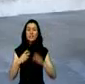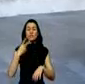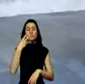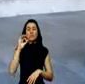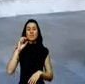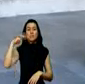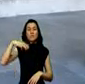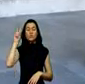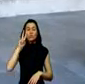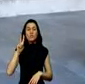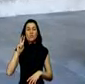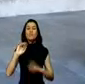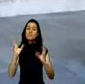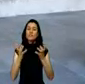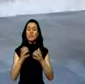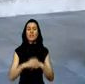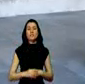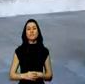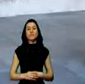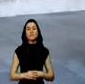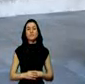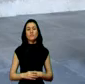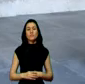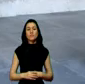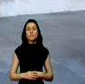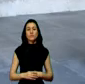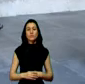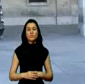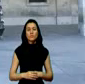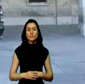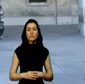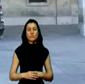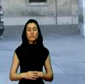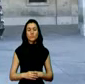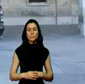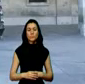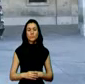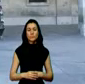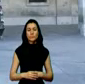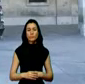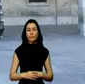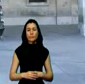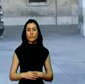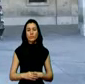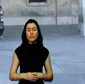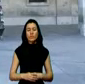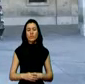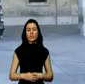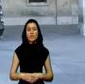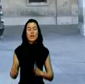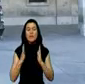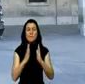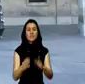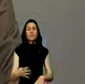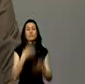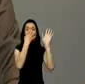patio, lo que generarán otros 65 metros cuadrados disponibles, totalmente desaprovechados en la actualidad junto a los 920 metros cuadrados del vasillo